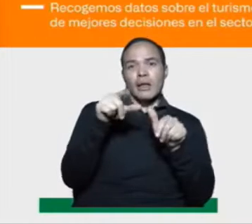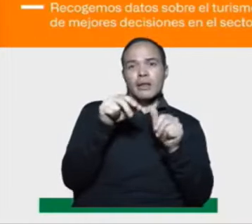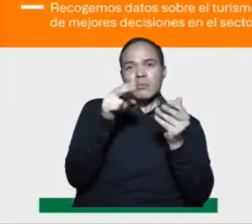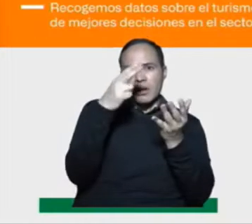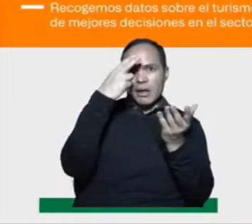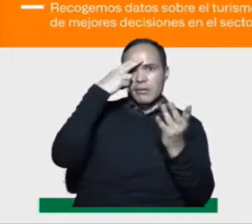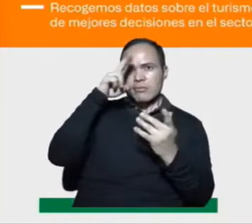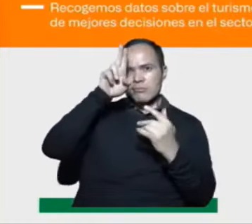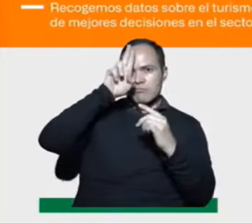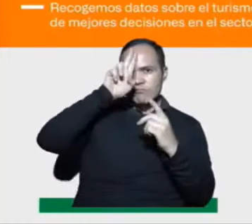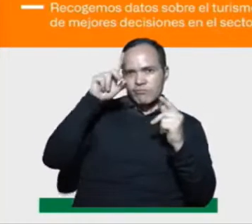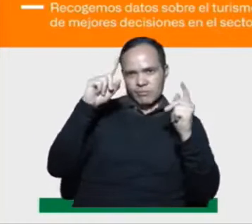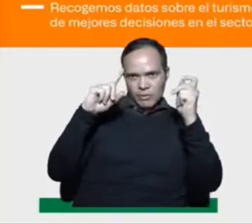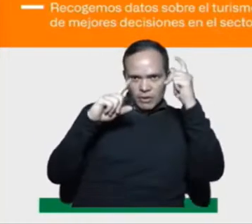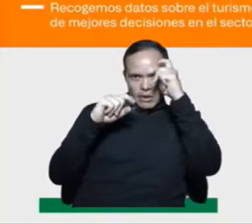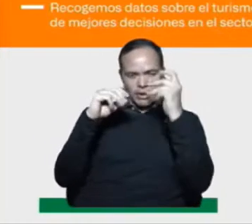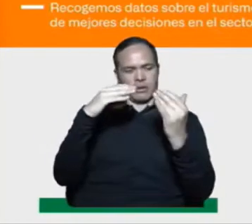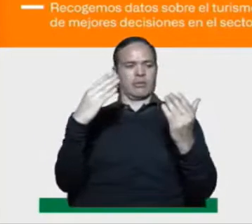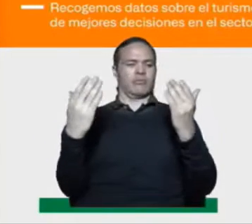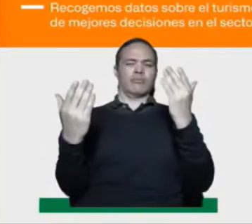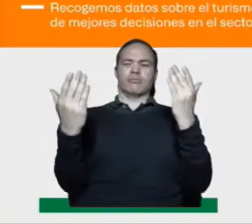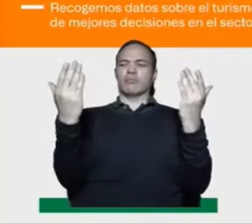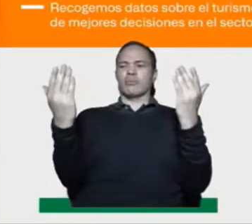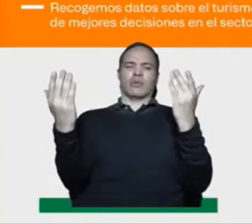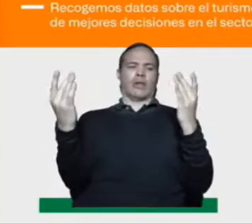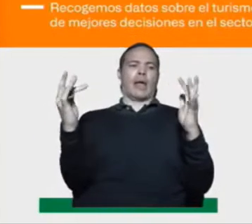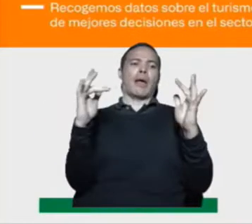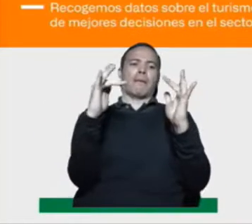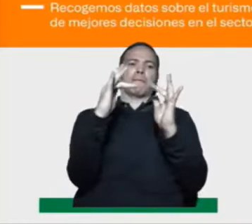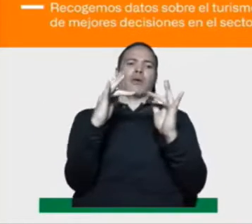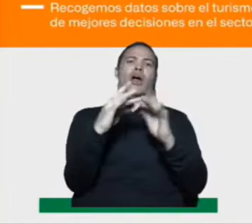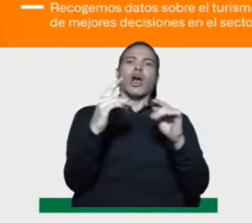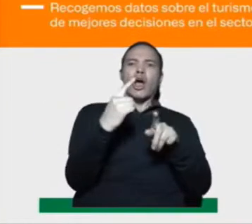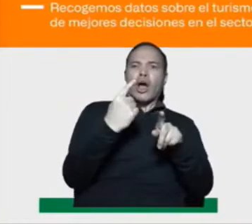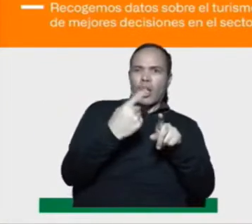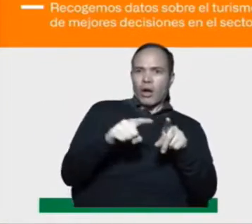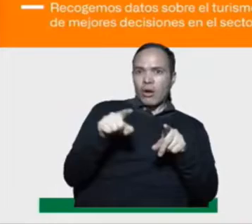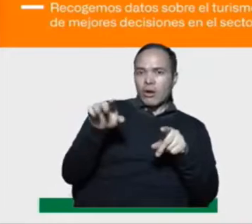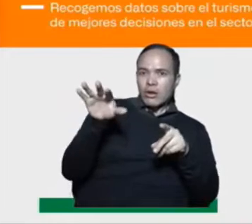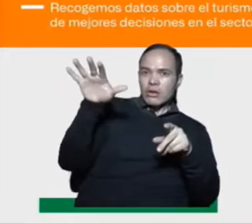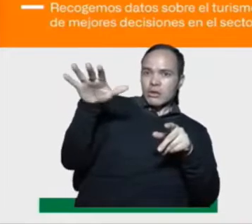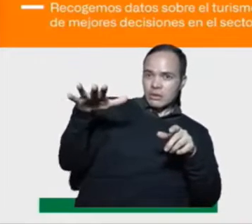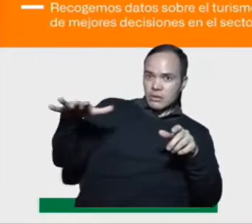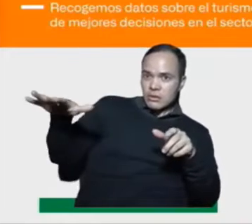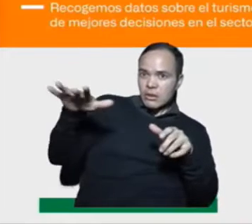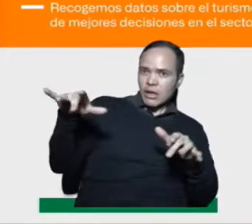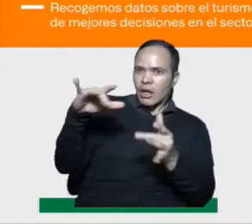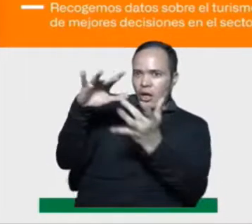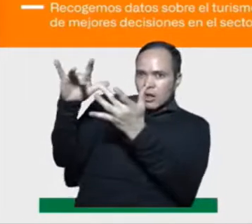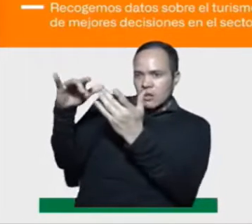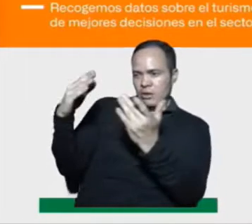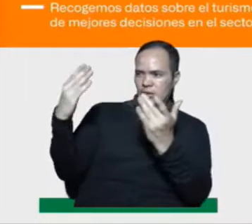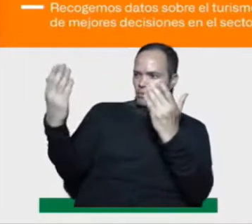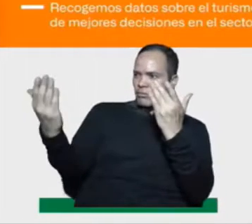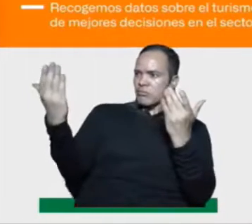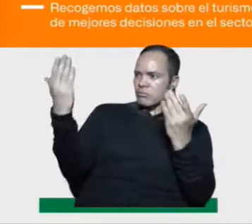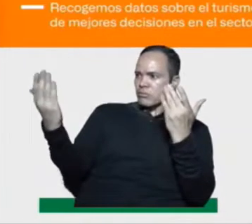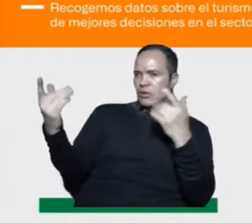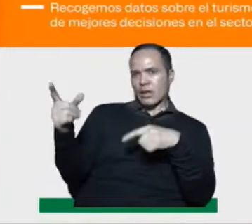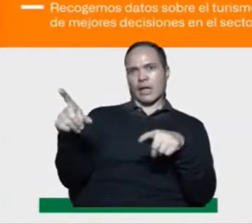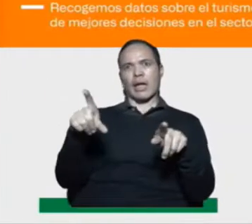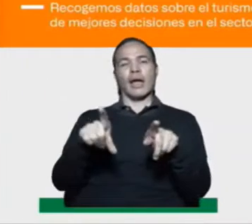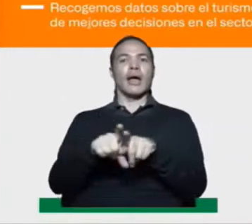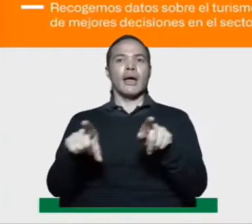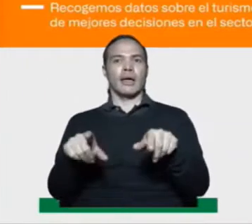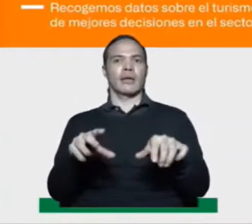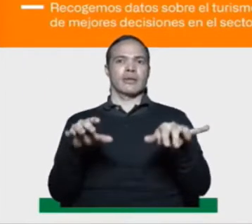con la comparación de datos, con la comparación también de otros destinos, con las tendencias y fenómenos del turismo, con equipos